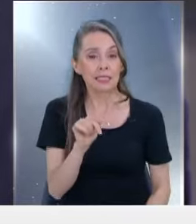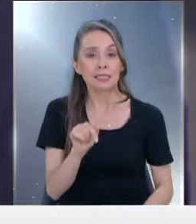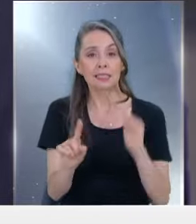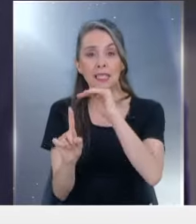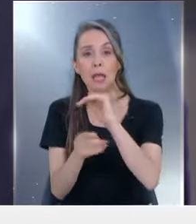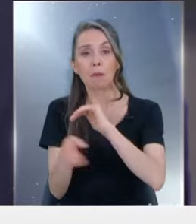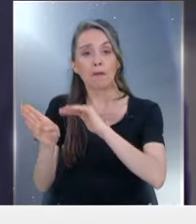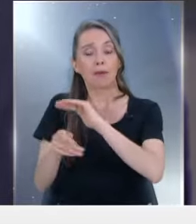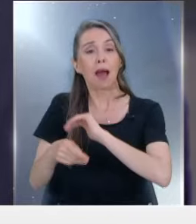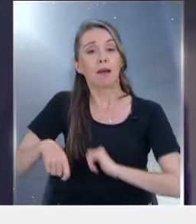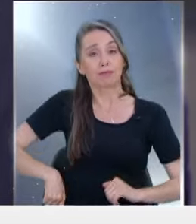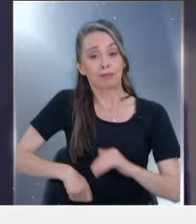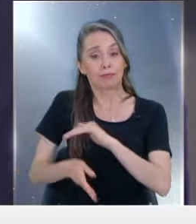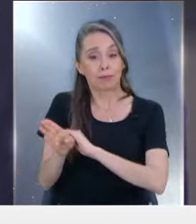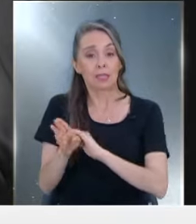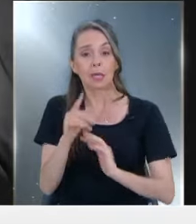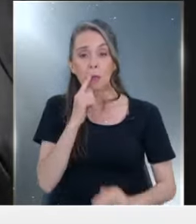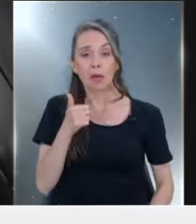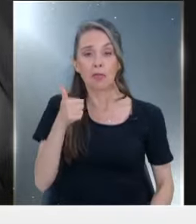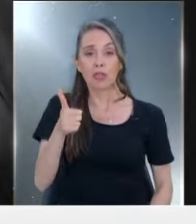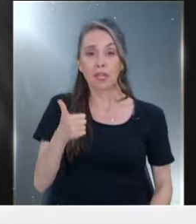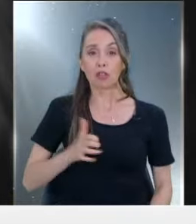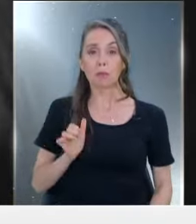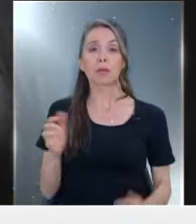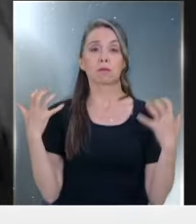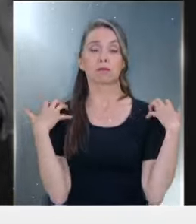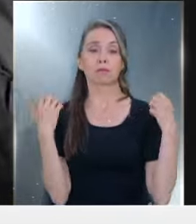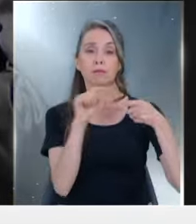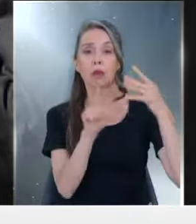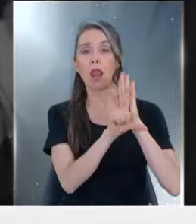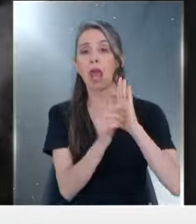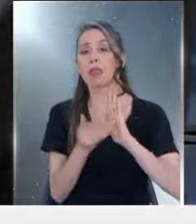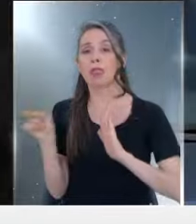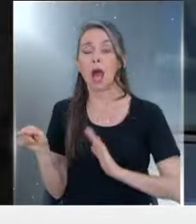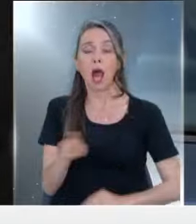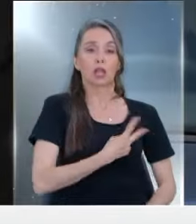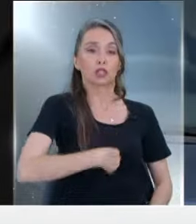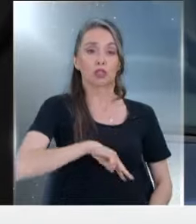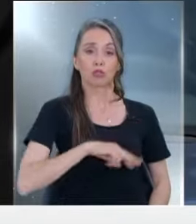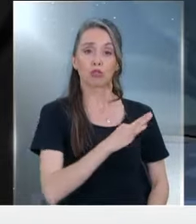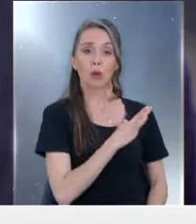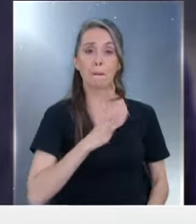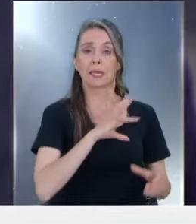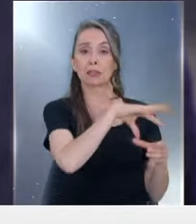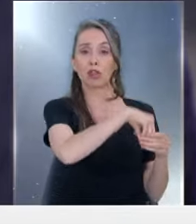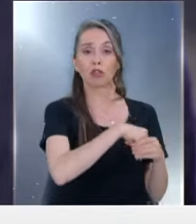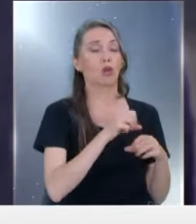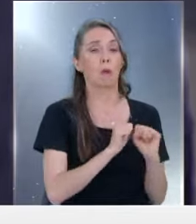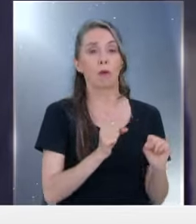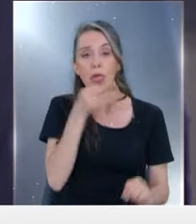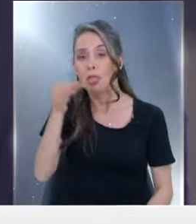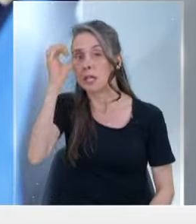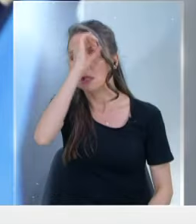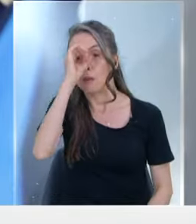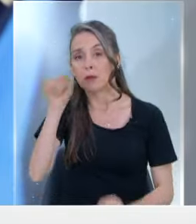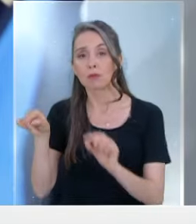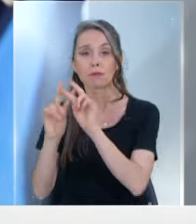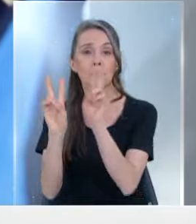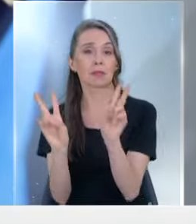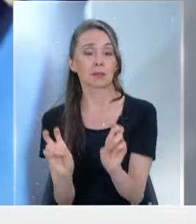de las competencias del director de la Policía de Investigaciones. No nos corresponde a nosotros desde el Ministerio emitir ninguna opinión al